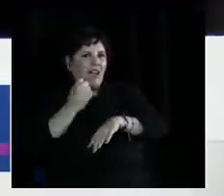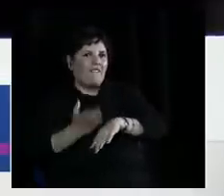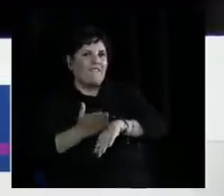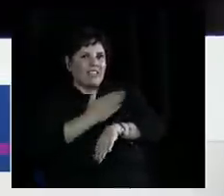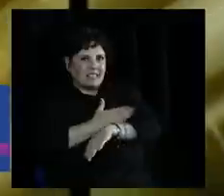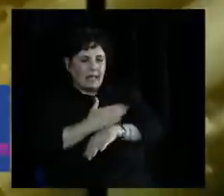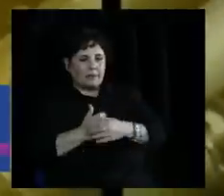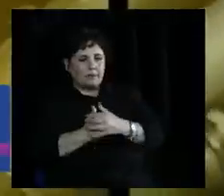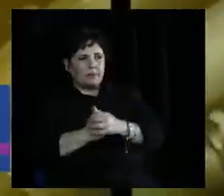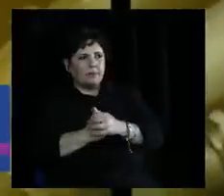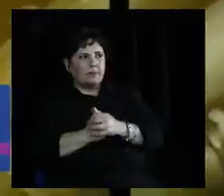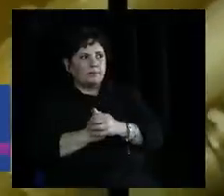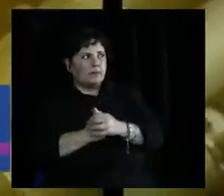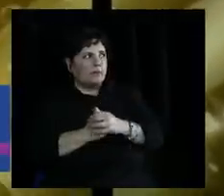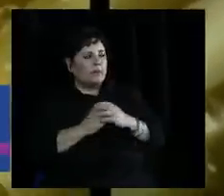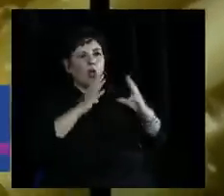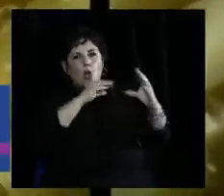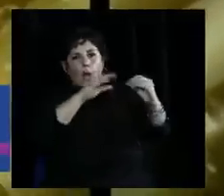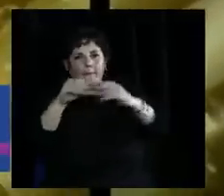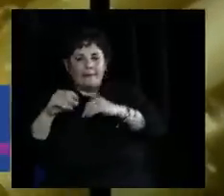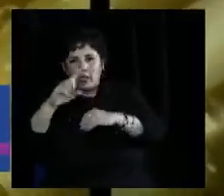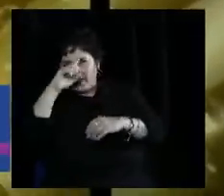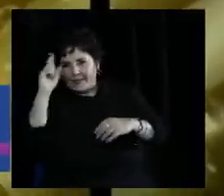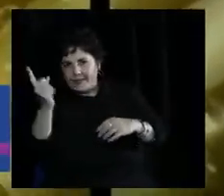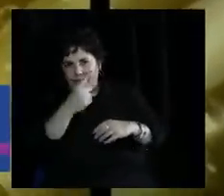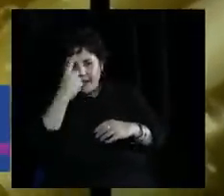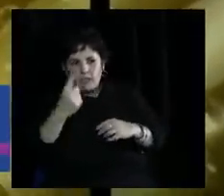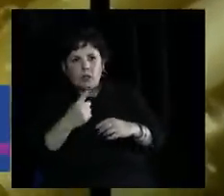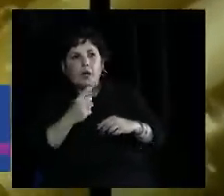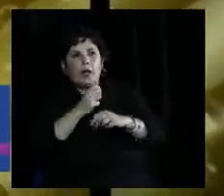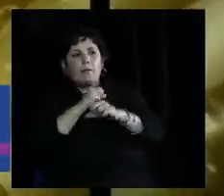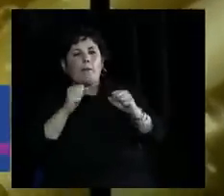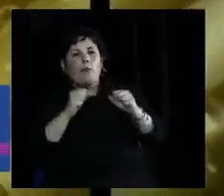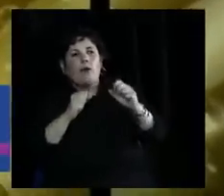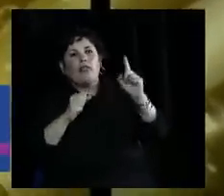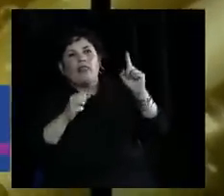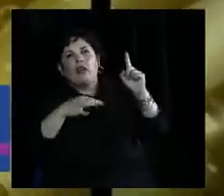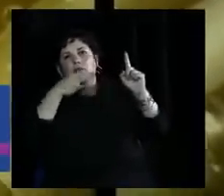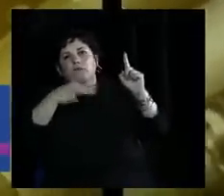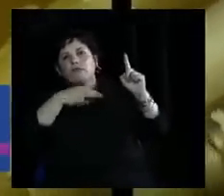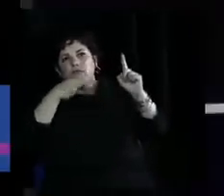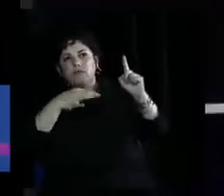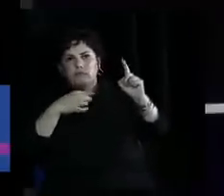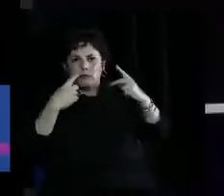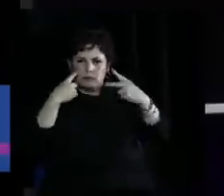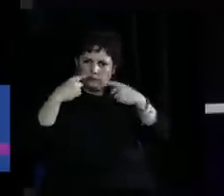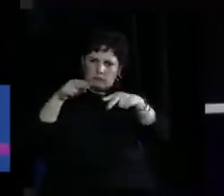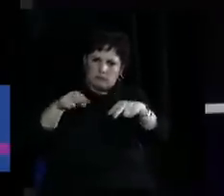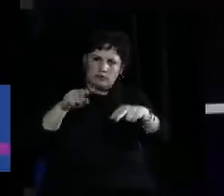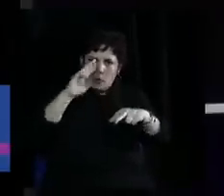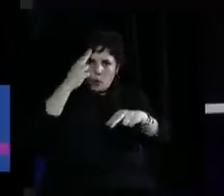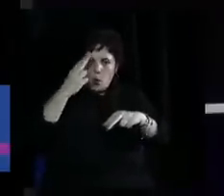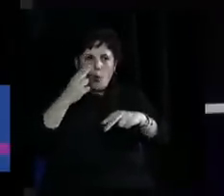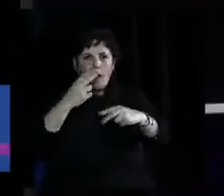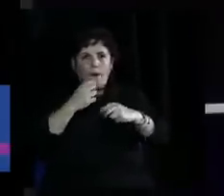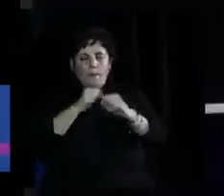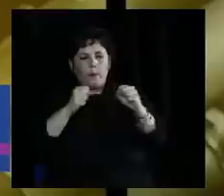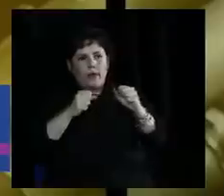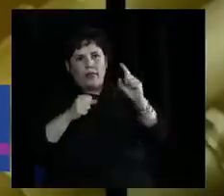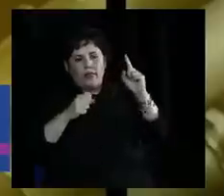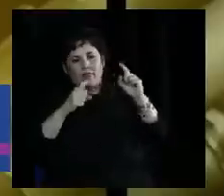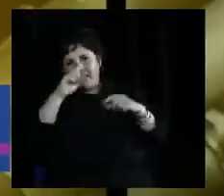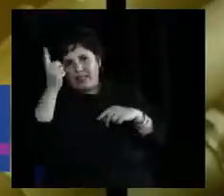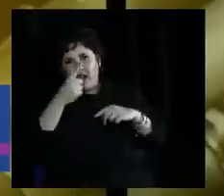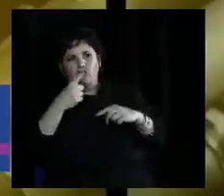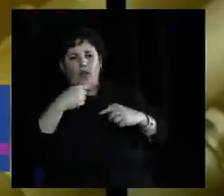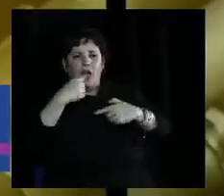de las repercusiones internacionales, los organismos que se pueden empezar a pronunciar si se empiezan a detectar estas cosas de manera sistemática. Y